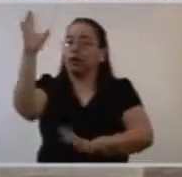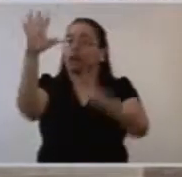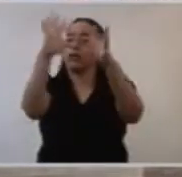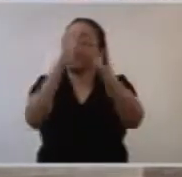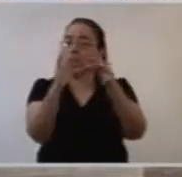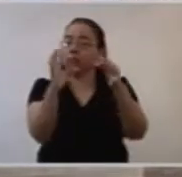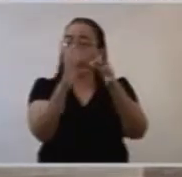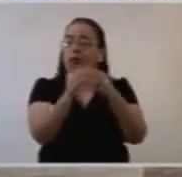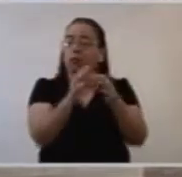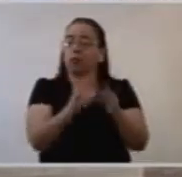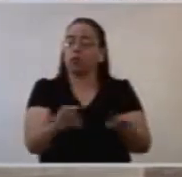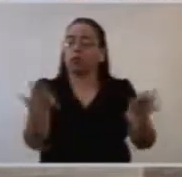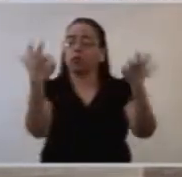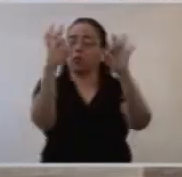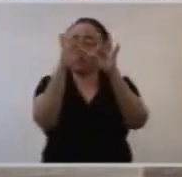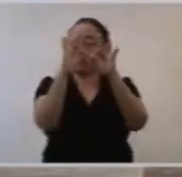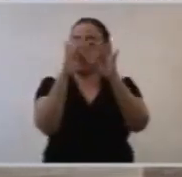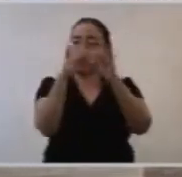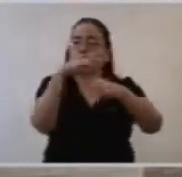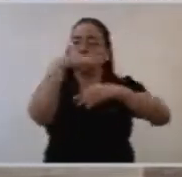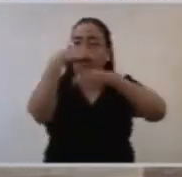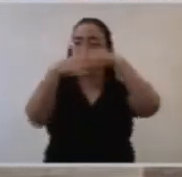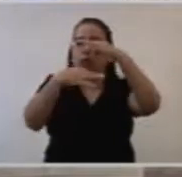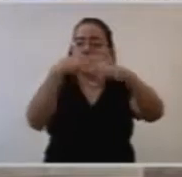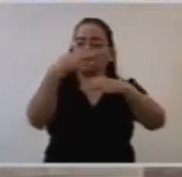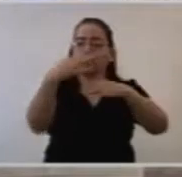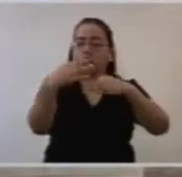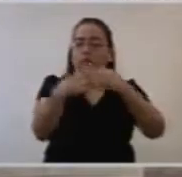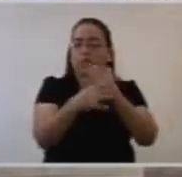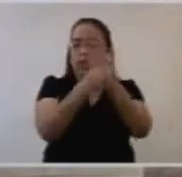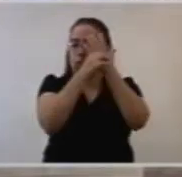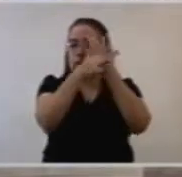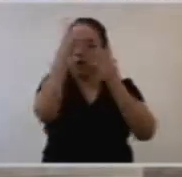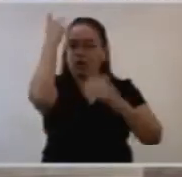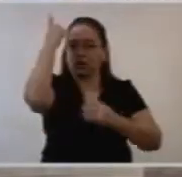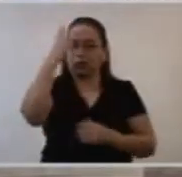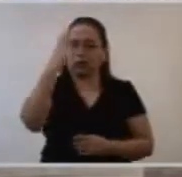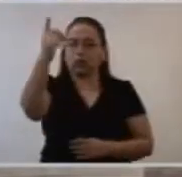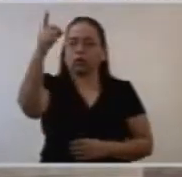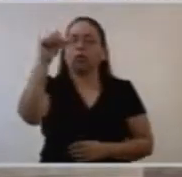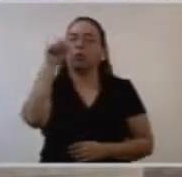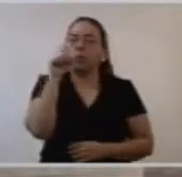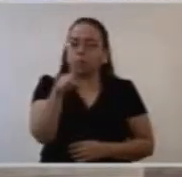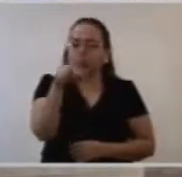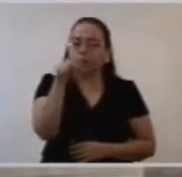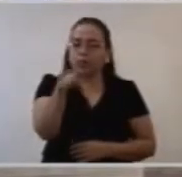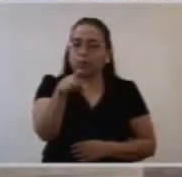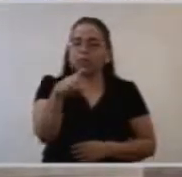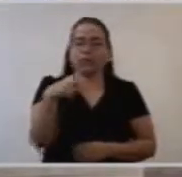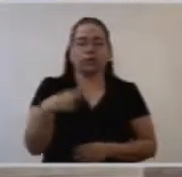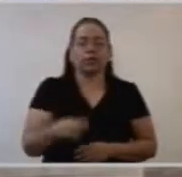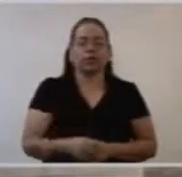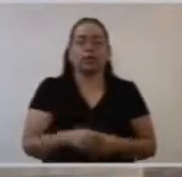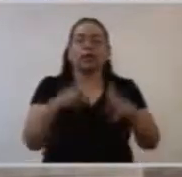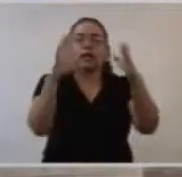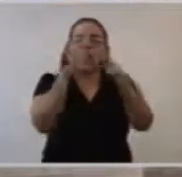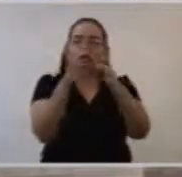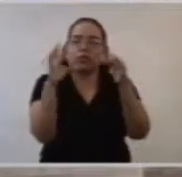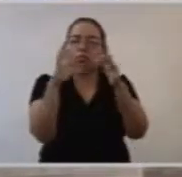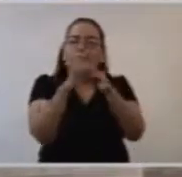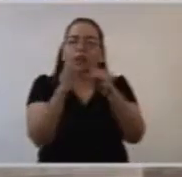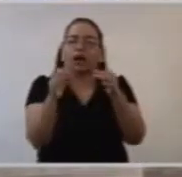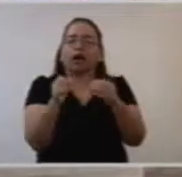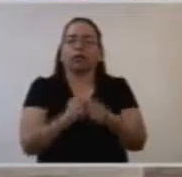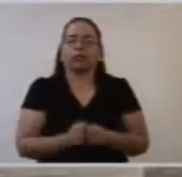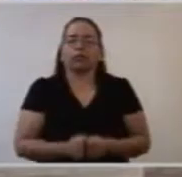Evangelio, pero también este mensaje toca las realidades de este mundo.